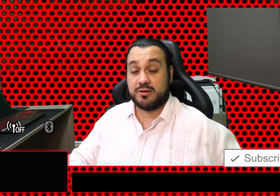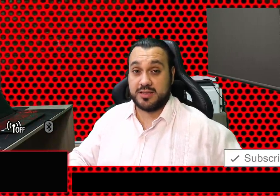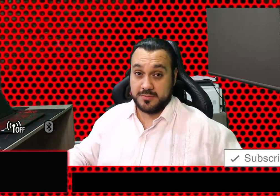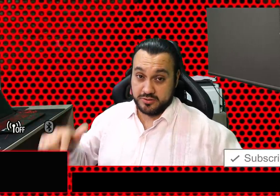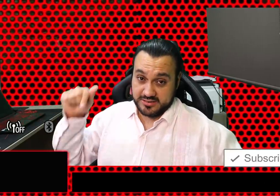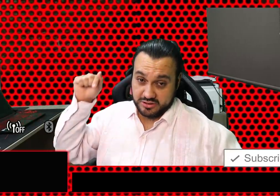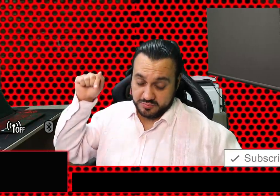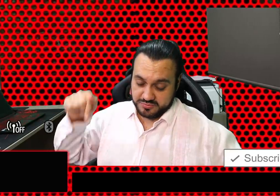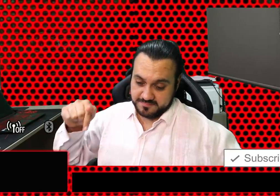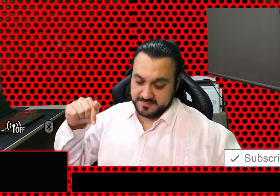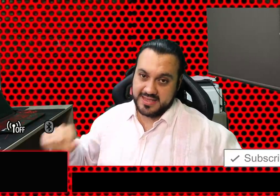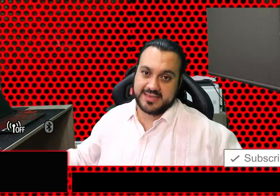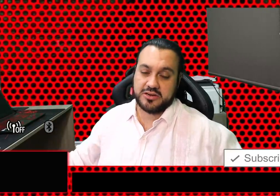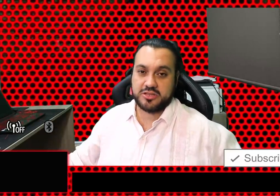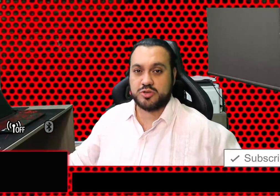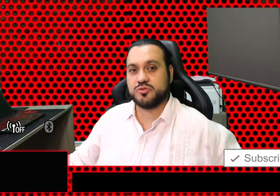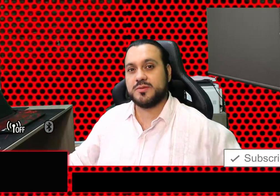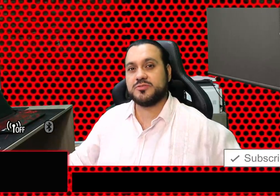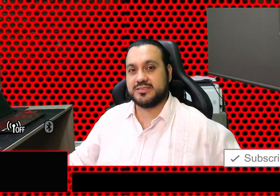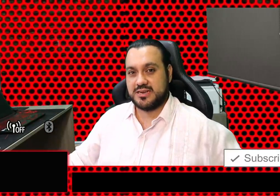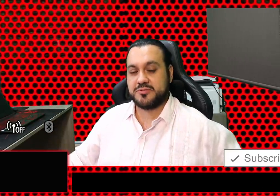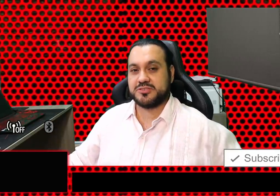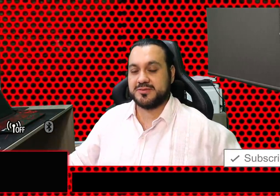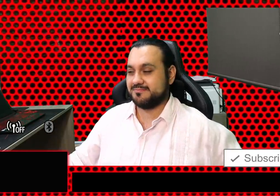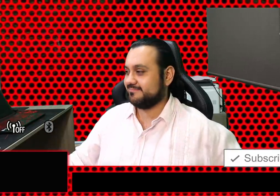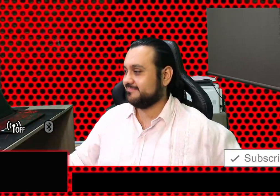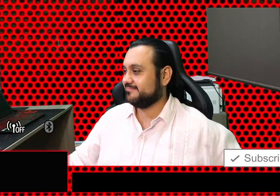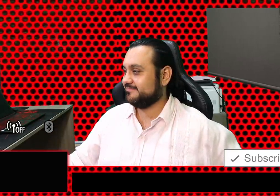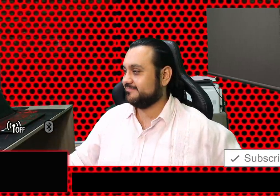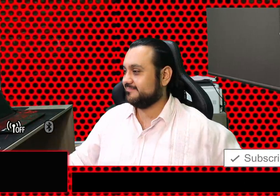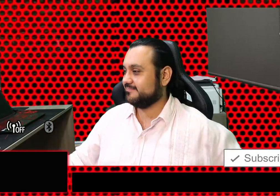y recuerden que mano tienes y tops aquí en auditor nos vemos hasta la próxima